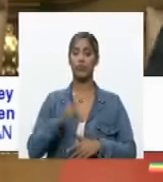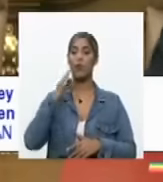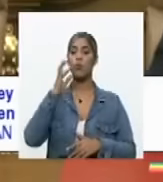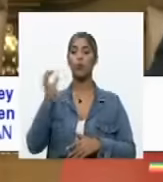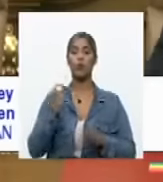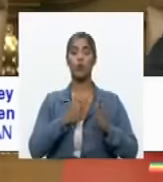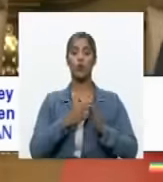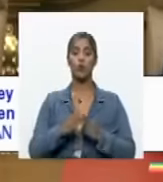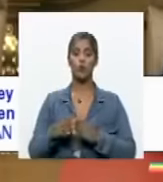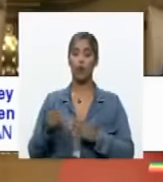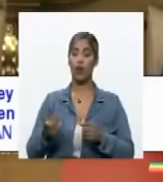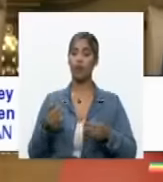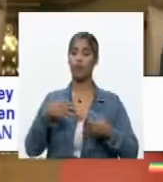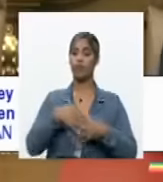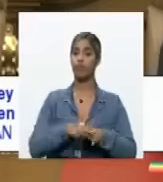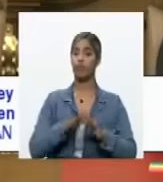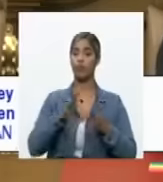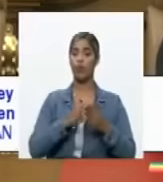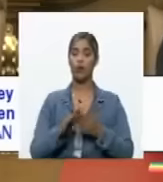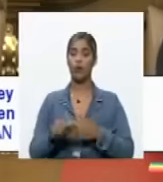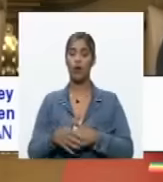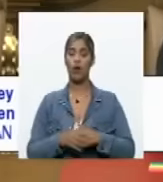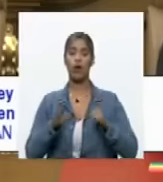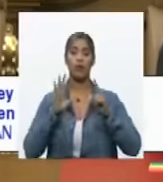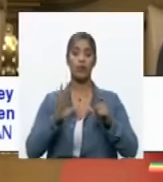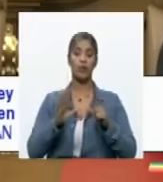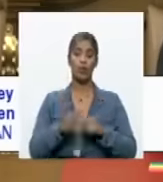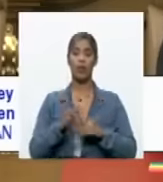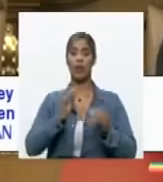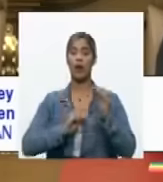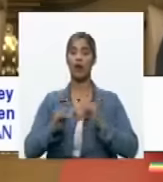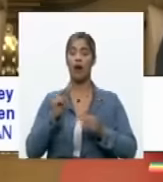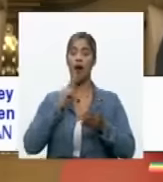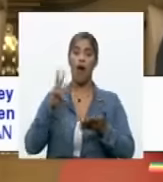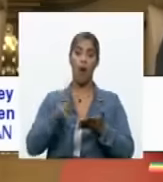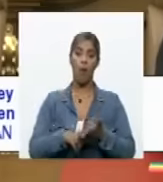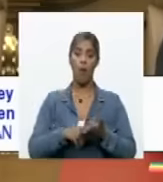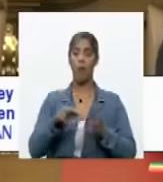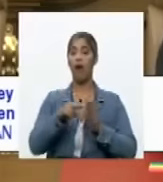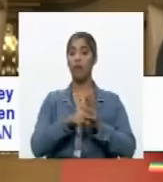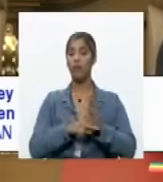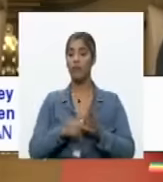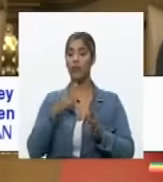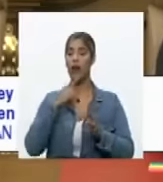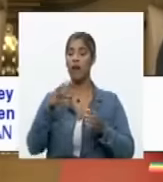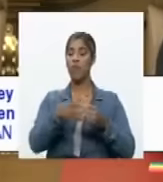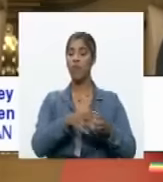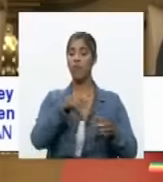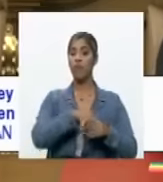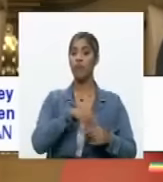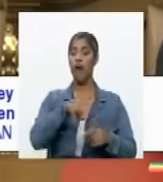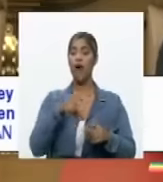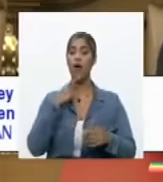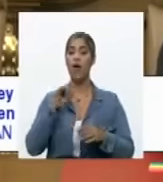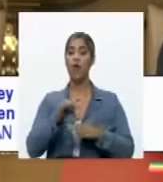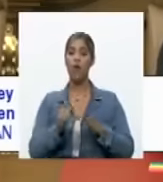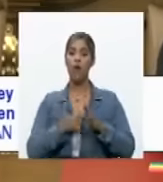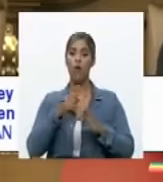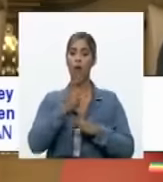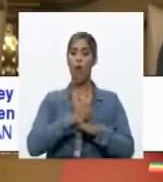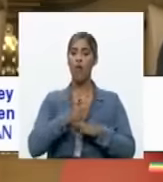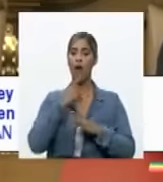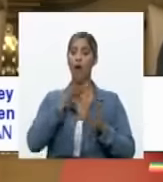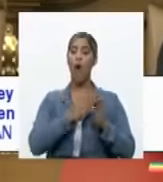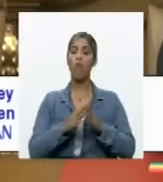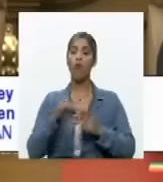consejos comunales que integran la comuna. 7. Elaborar y aprobar el reglamento interno de las instancias de gobierno de la comuna